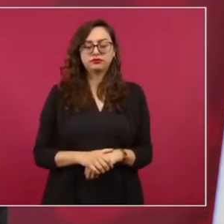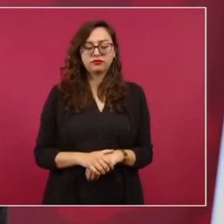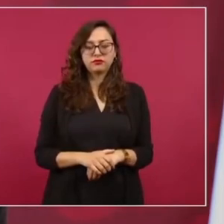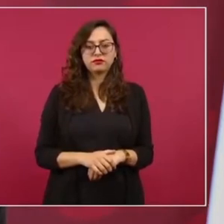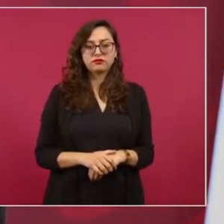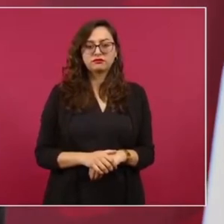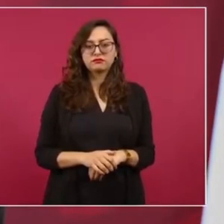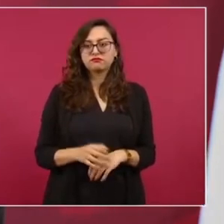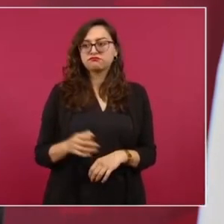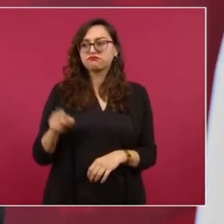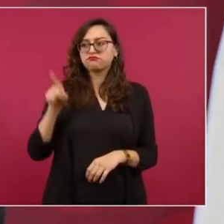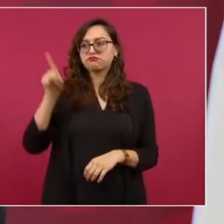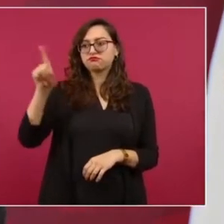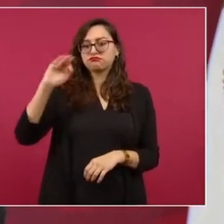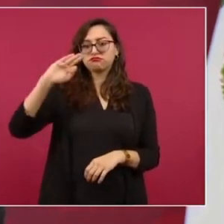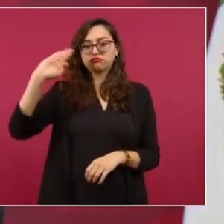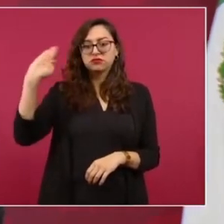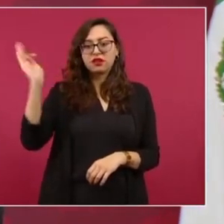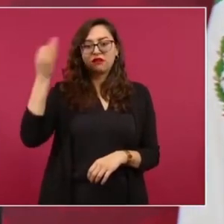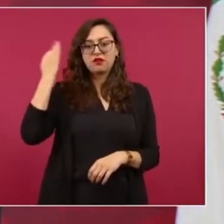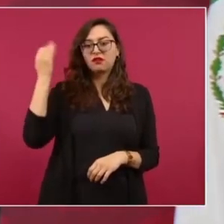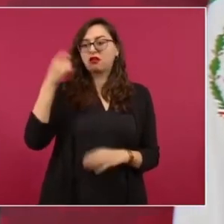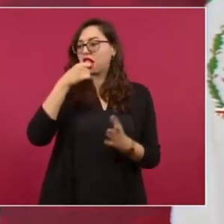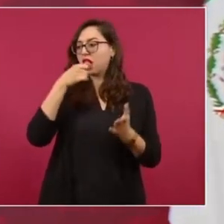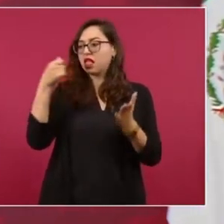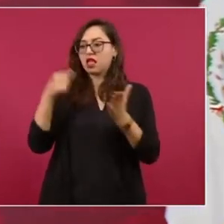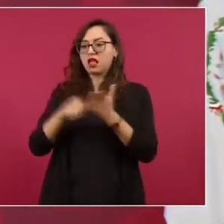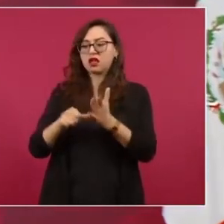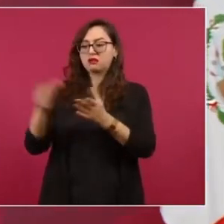devuelto impuestos,